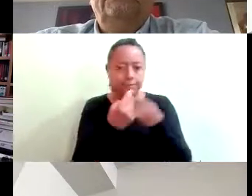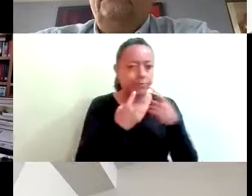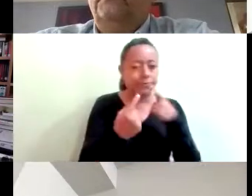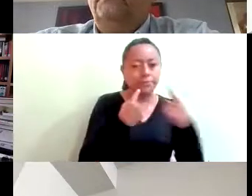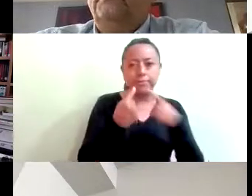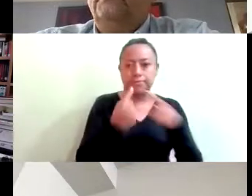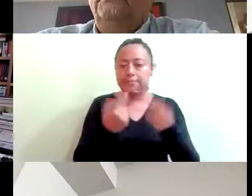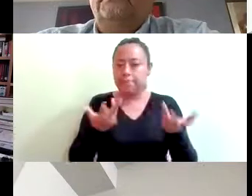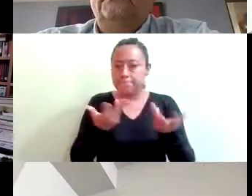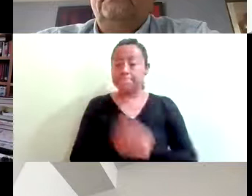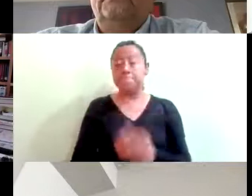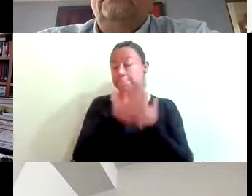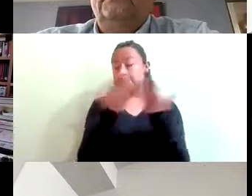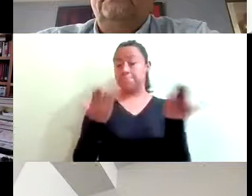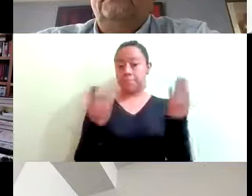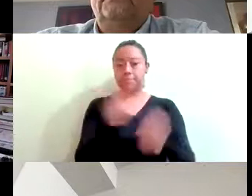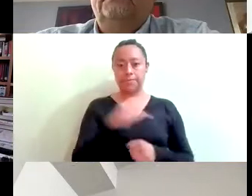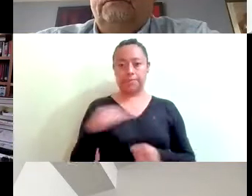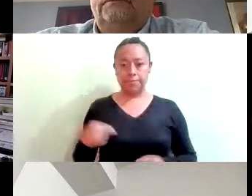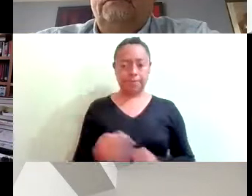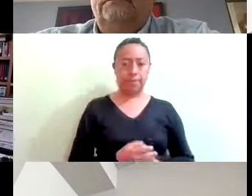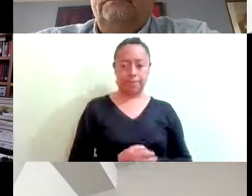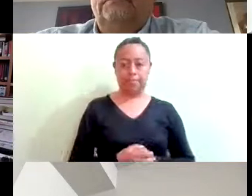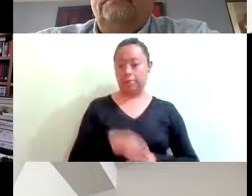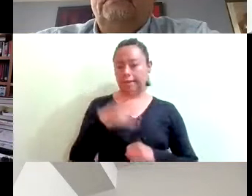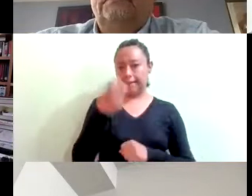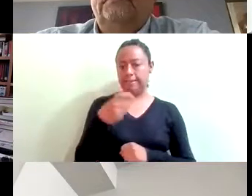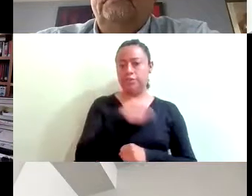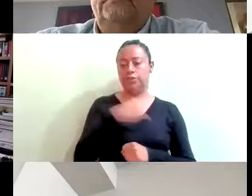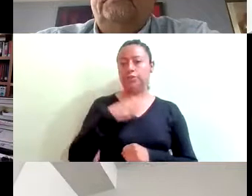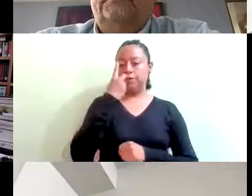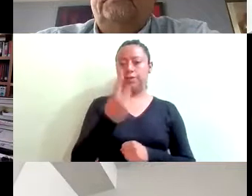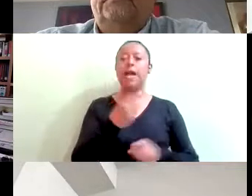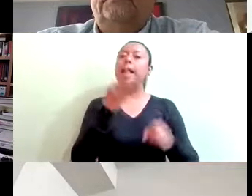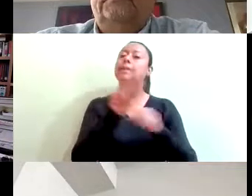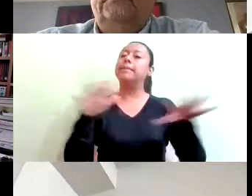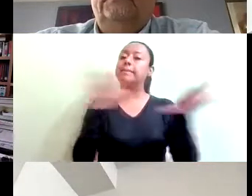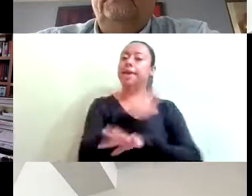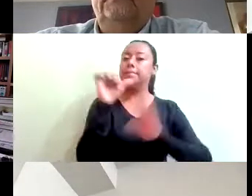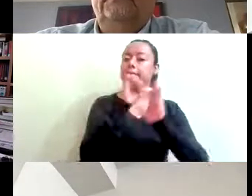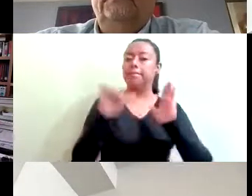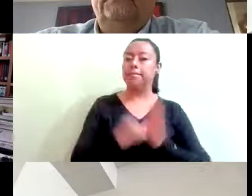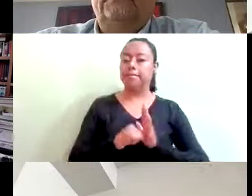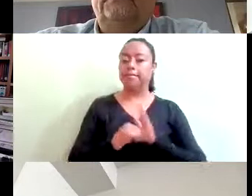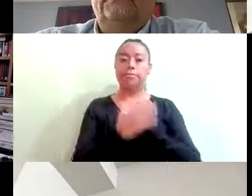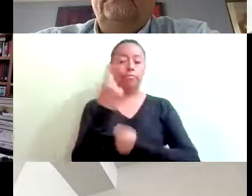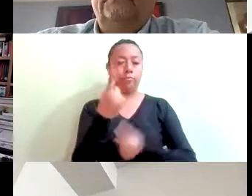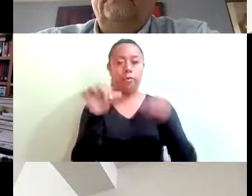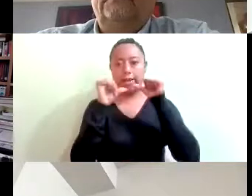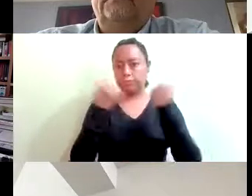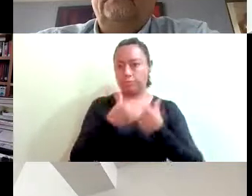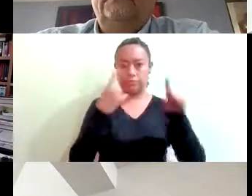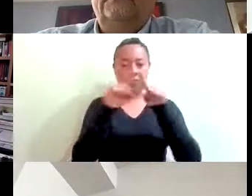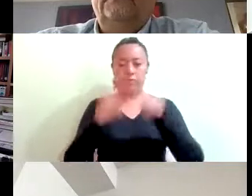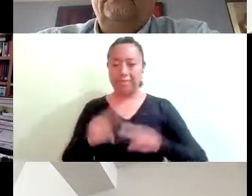estamos nosotros, y es lo que estoy señalando, cambiando artículos respecto a la asociación delictuosa,